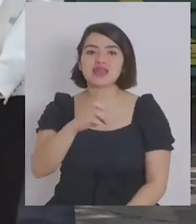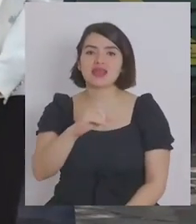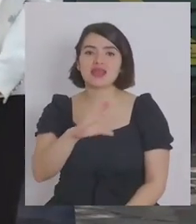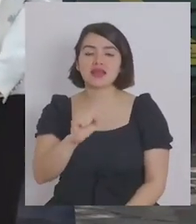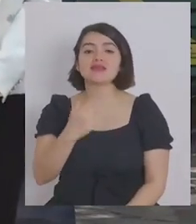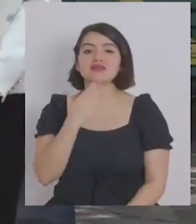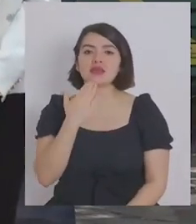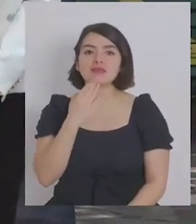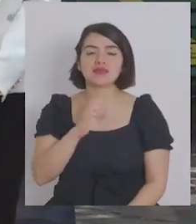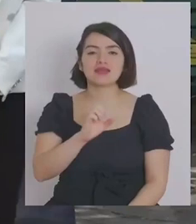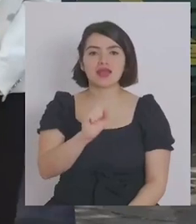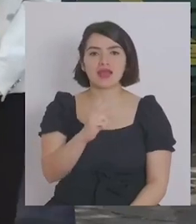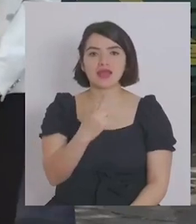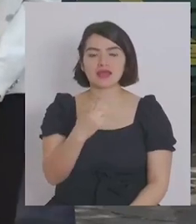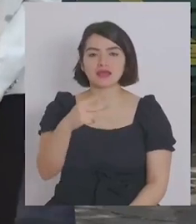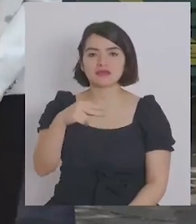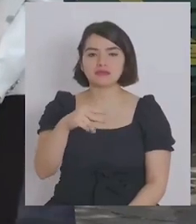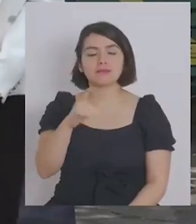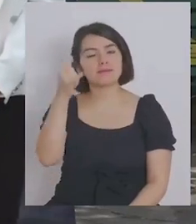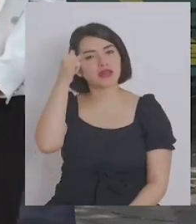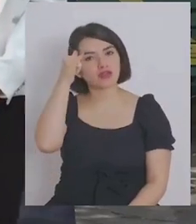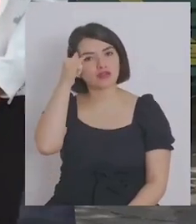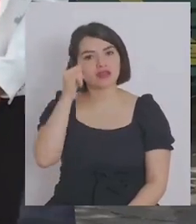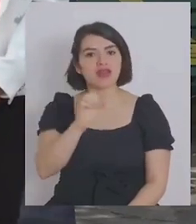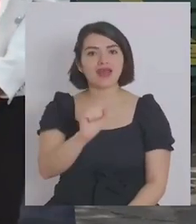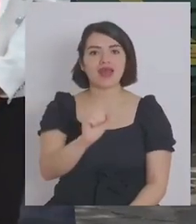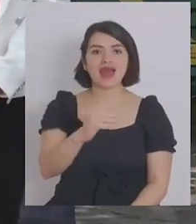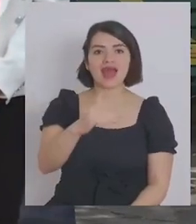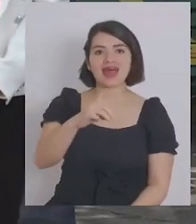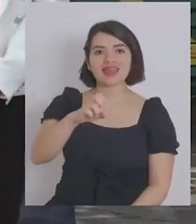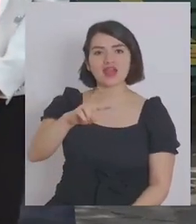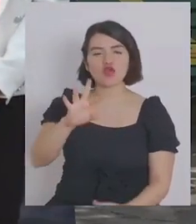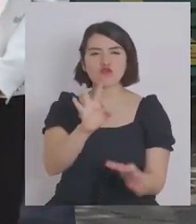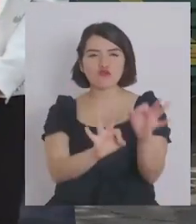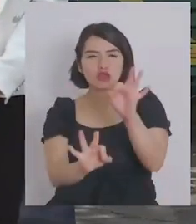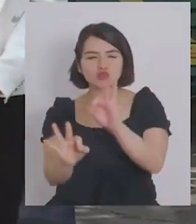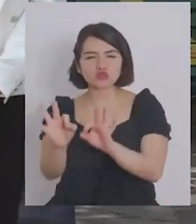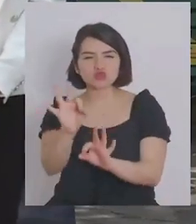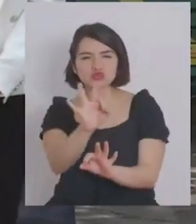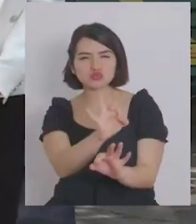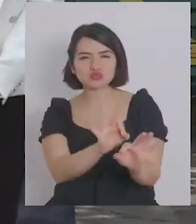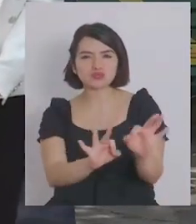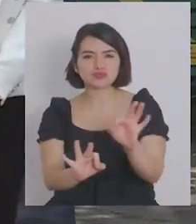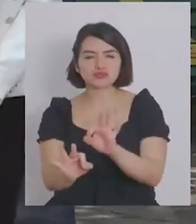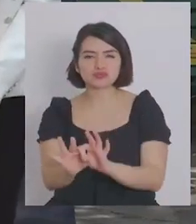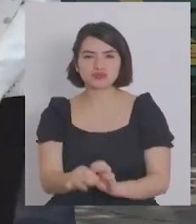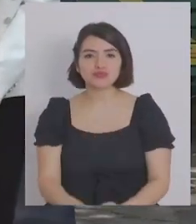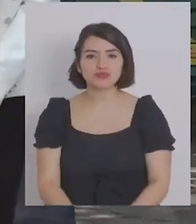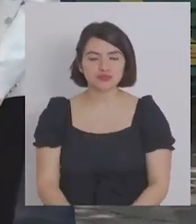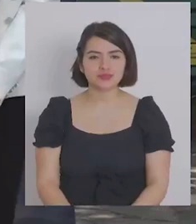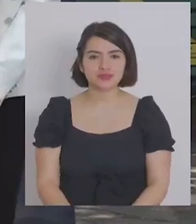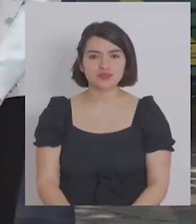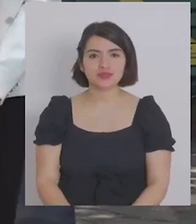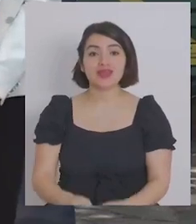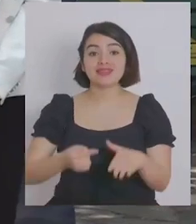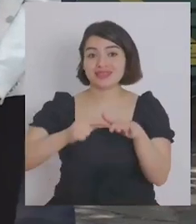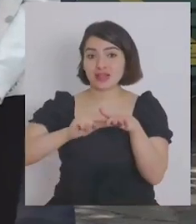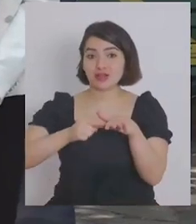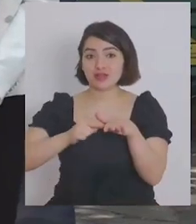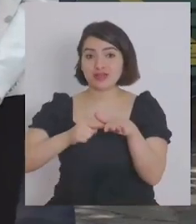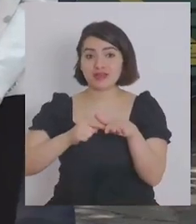y por lo tanto perdón de adenovirus y por lo tanto usa un vector que heladero virus y es una tecnología que